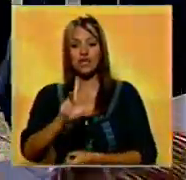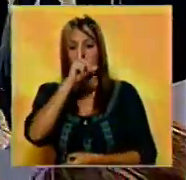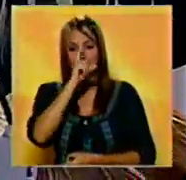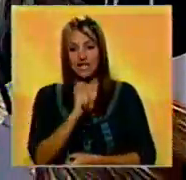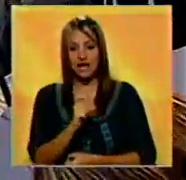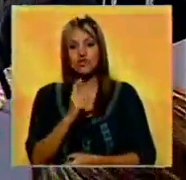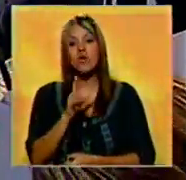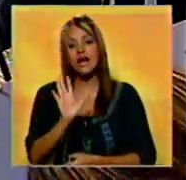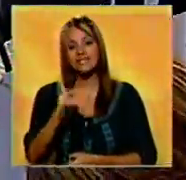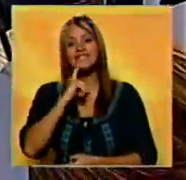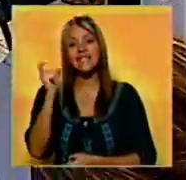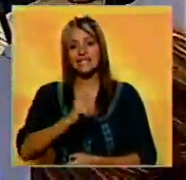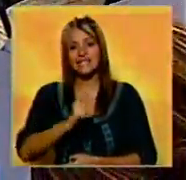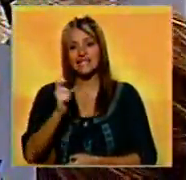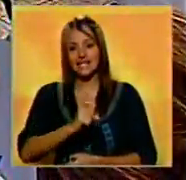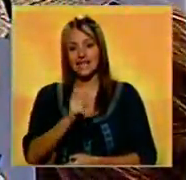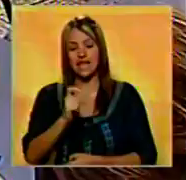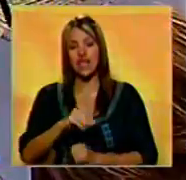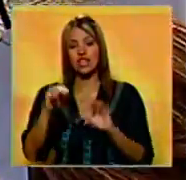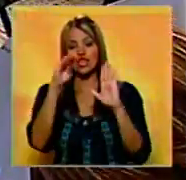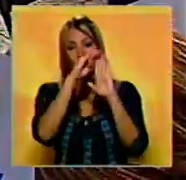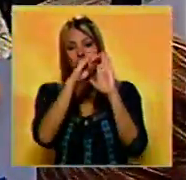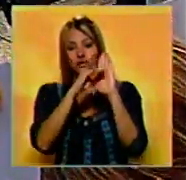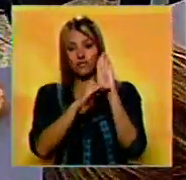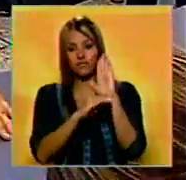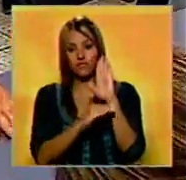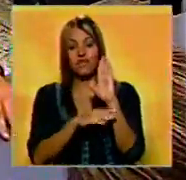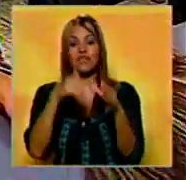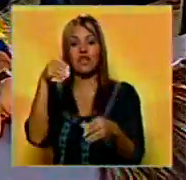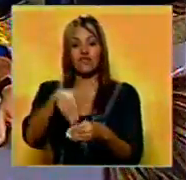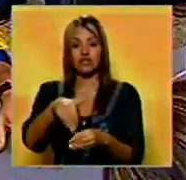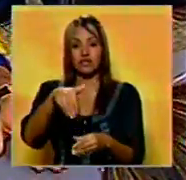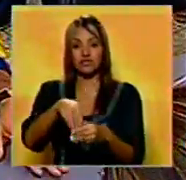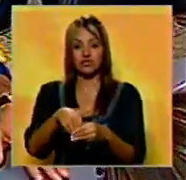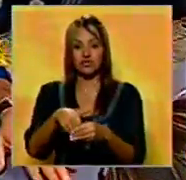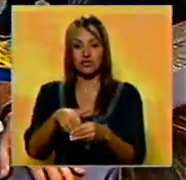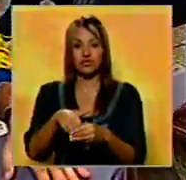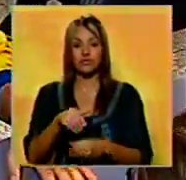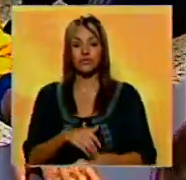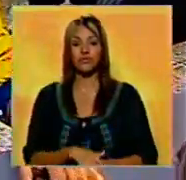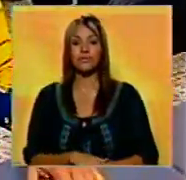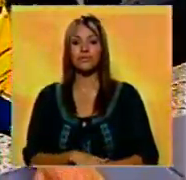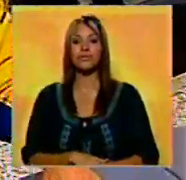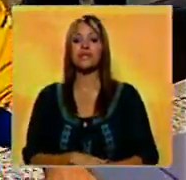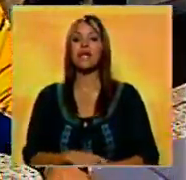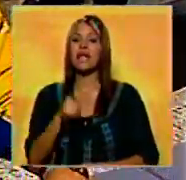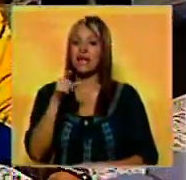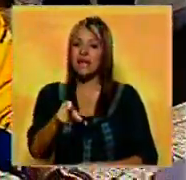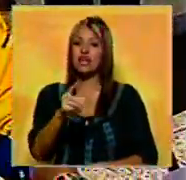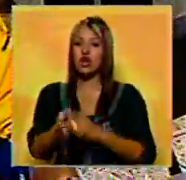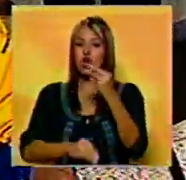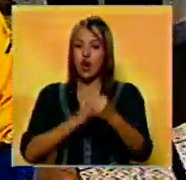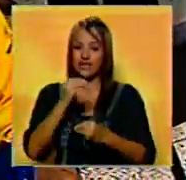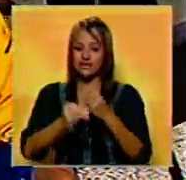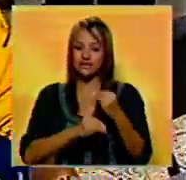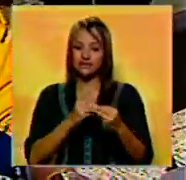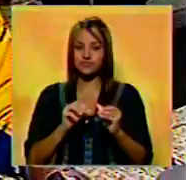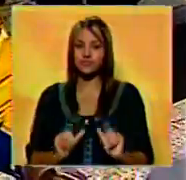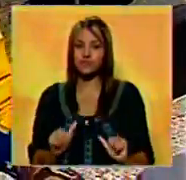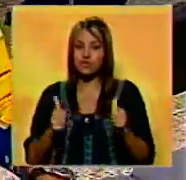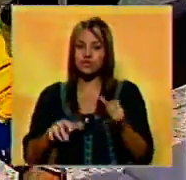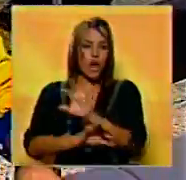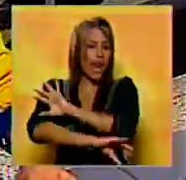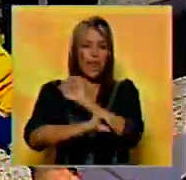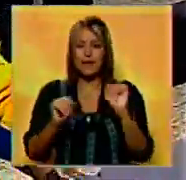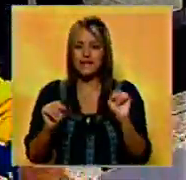que es lo que establecen las normas electorales en este caso. Ellos hicieron un recorrido desde primeras horas